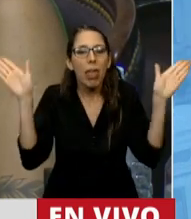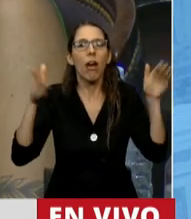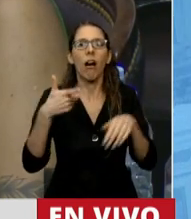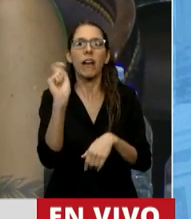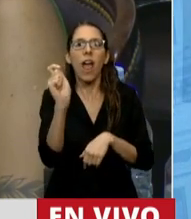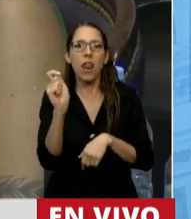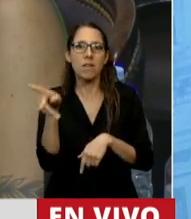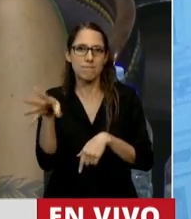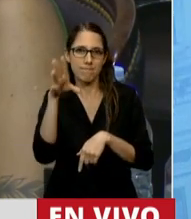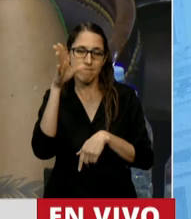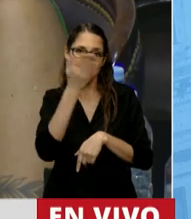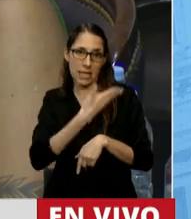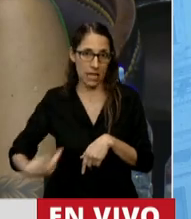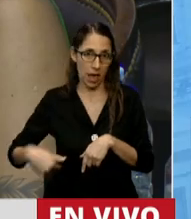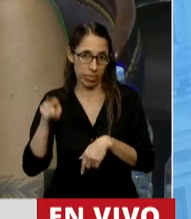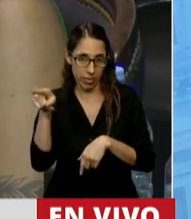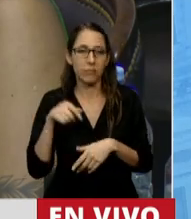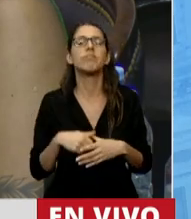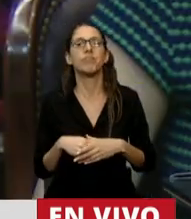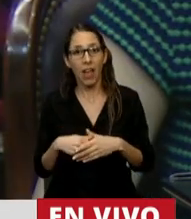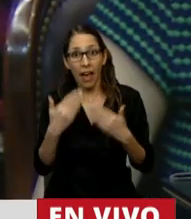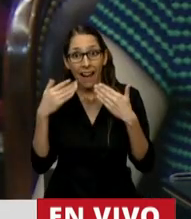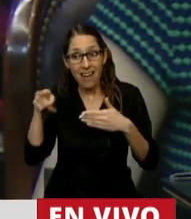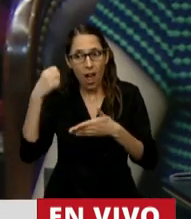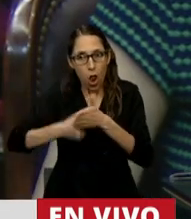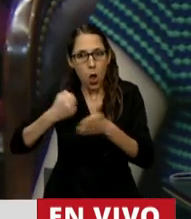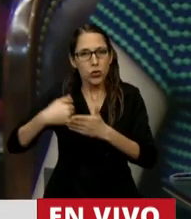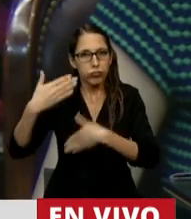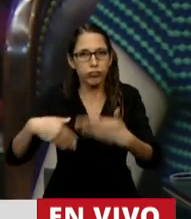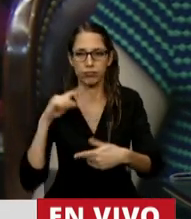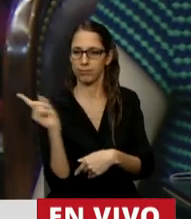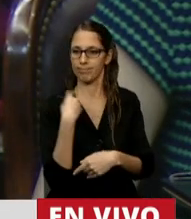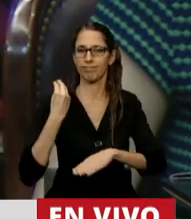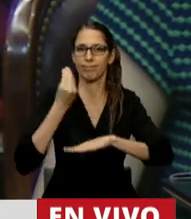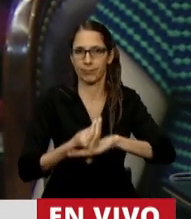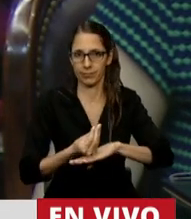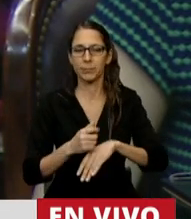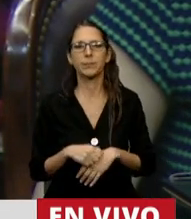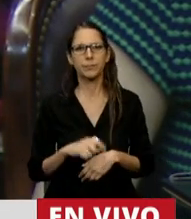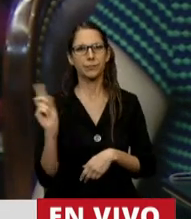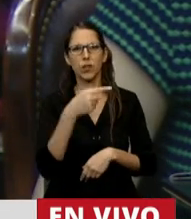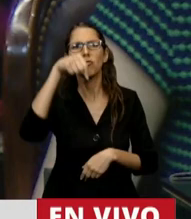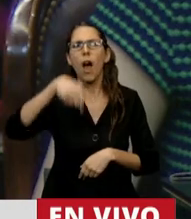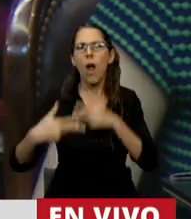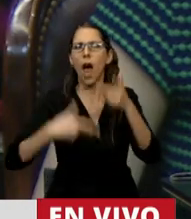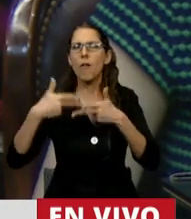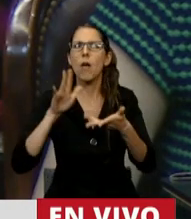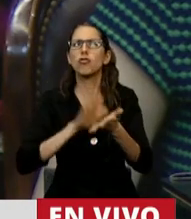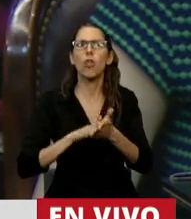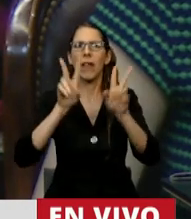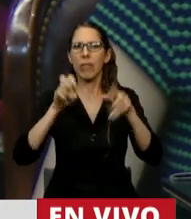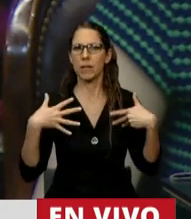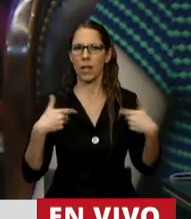probablemente estamos acá también por esa lucha. Estamos legislando en materia de salud pública y